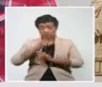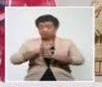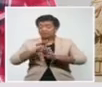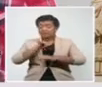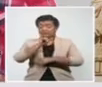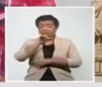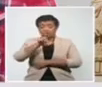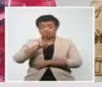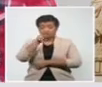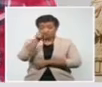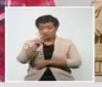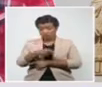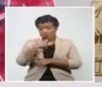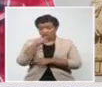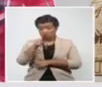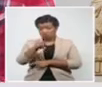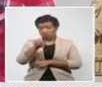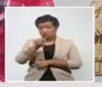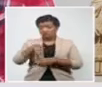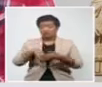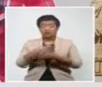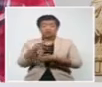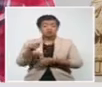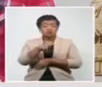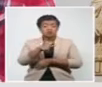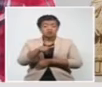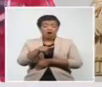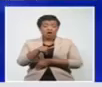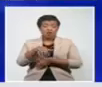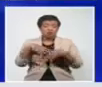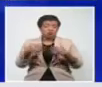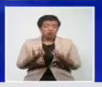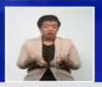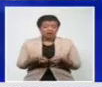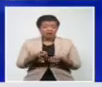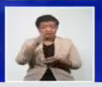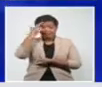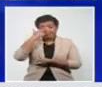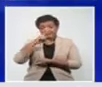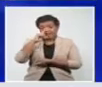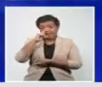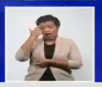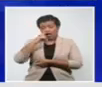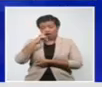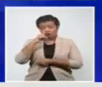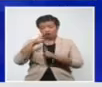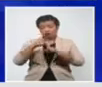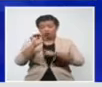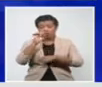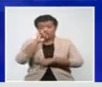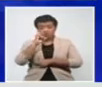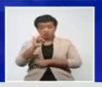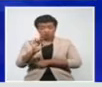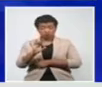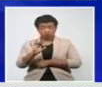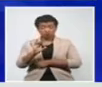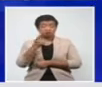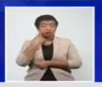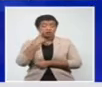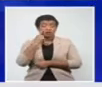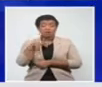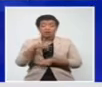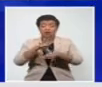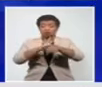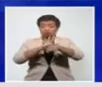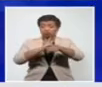15 días. También se complica la situación en el municipio San Antonio del Sur. En ambos territorios la enfermedad está dispersa en varias zonas